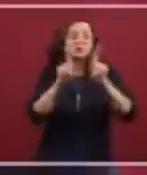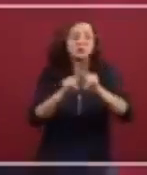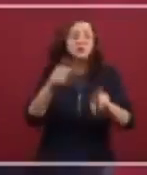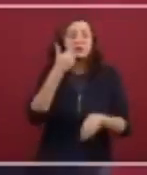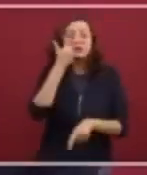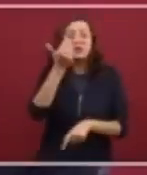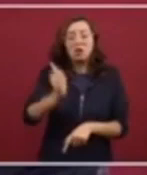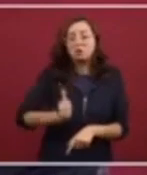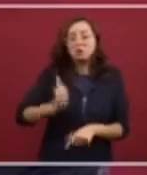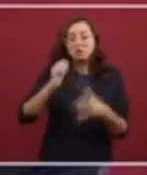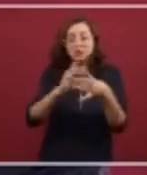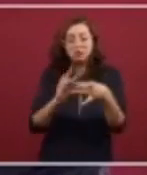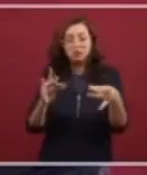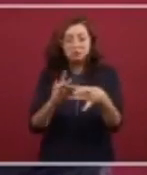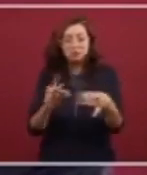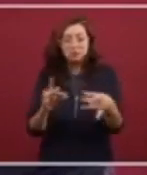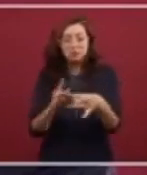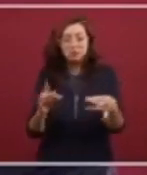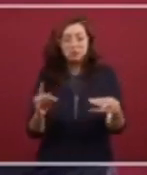aquí